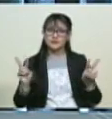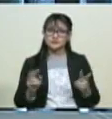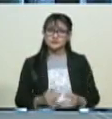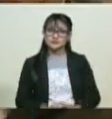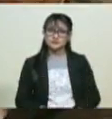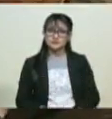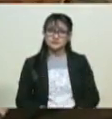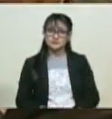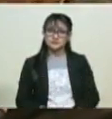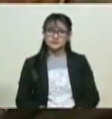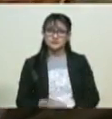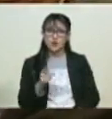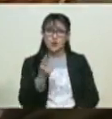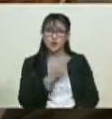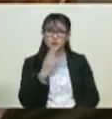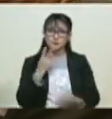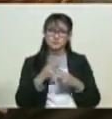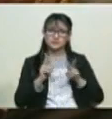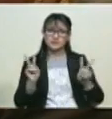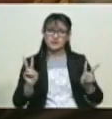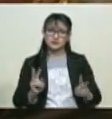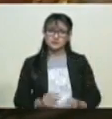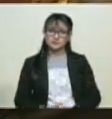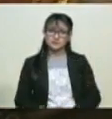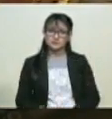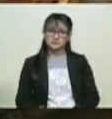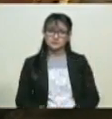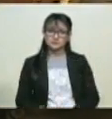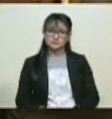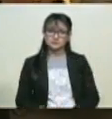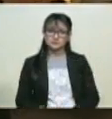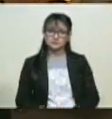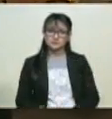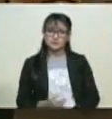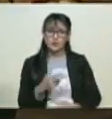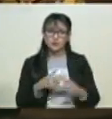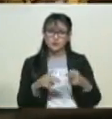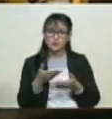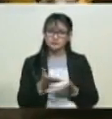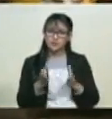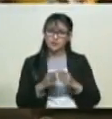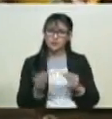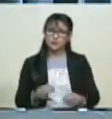un gran compromiso de paz construido entre todos